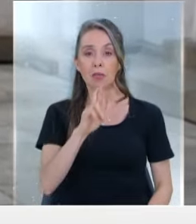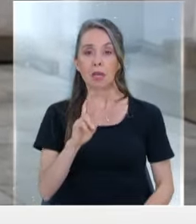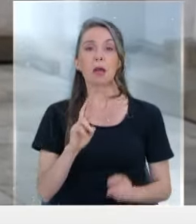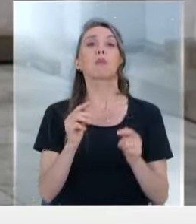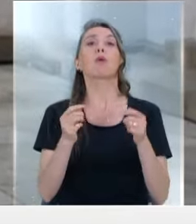en el grado de gran oficial. Sin embargo, las cosas para ella se complicaron. Habría sido la que autorizó toda esta operación de